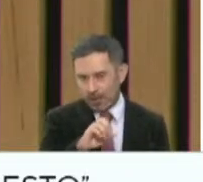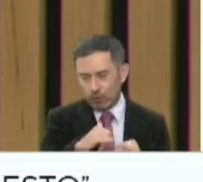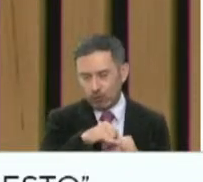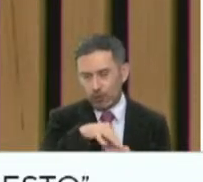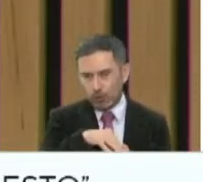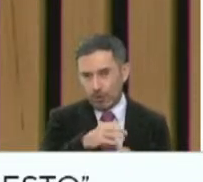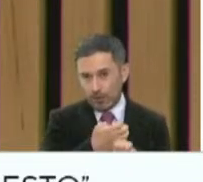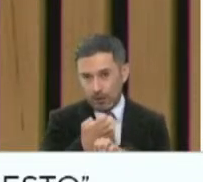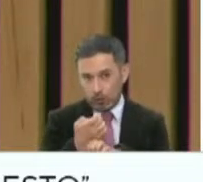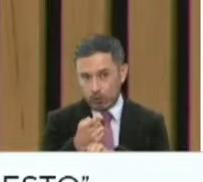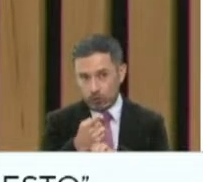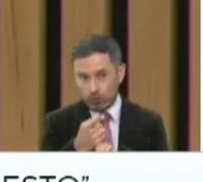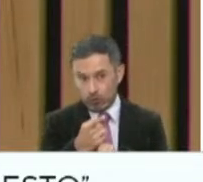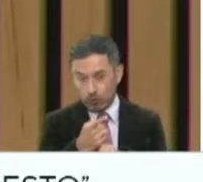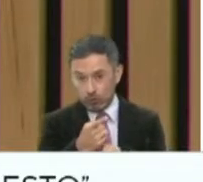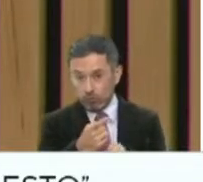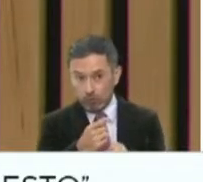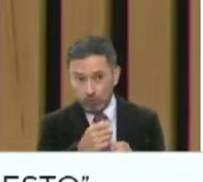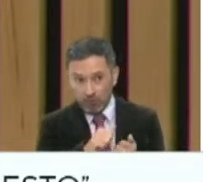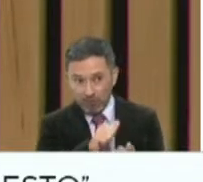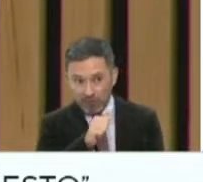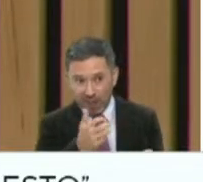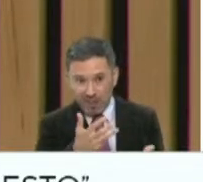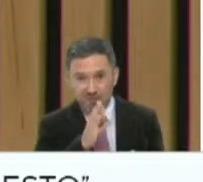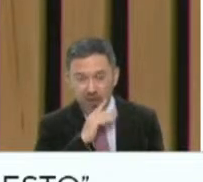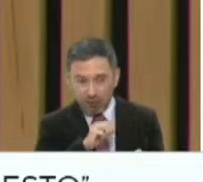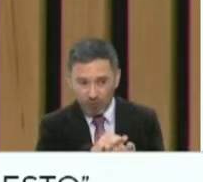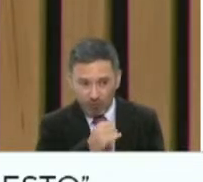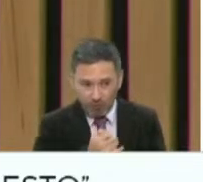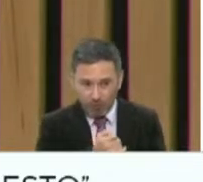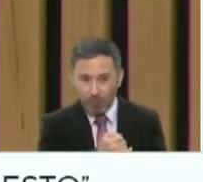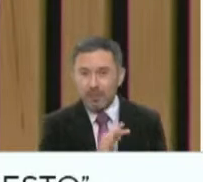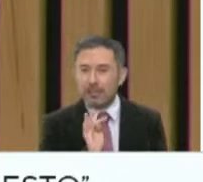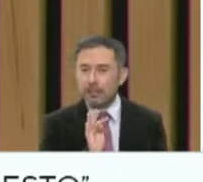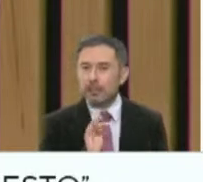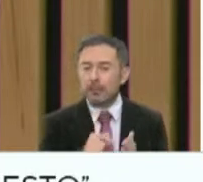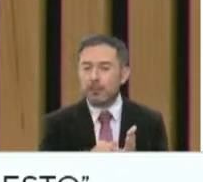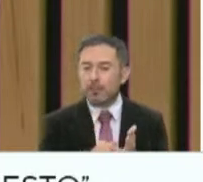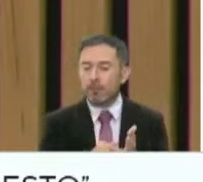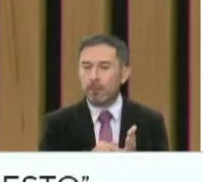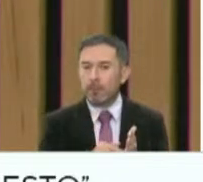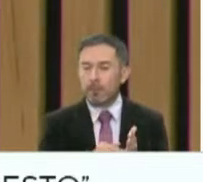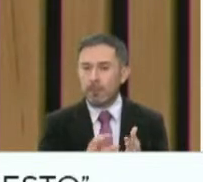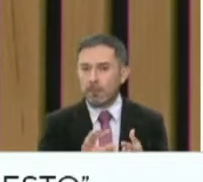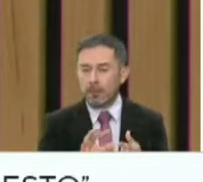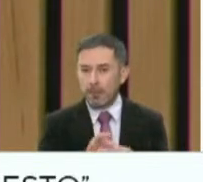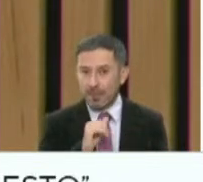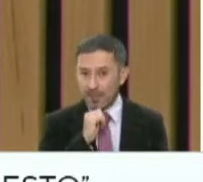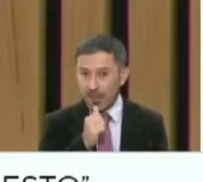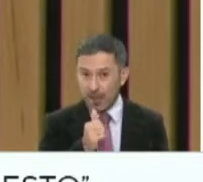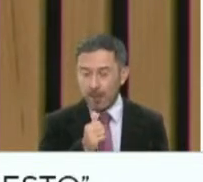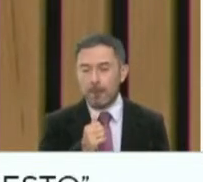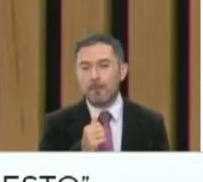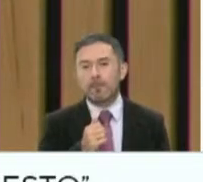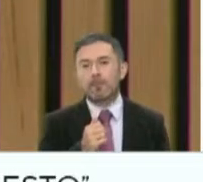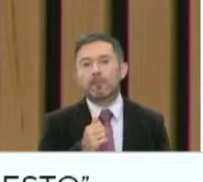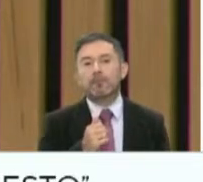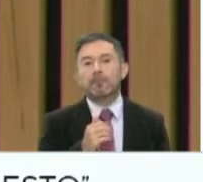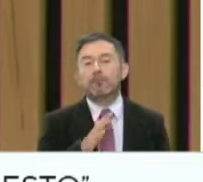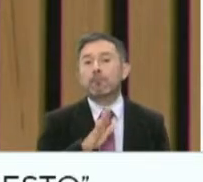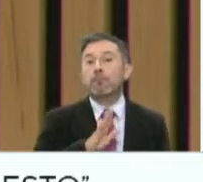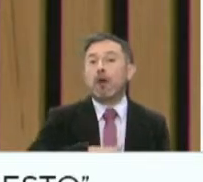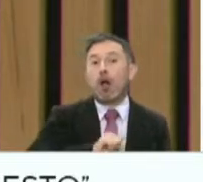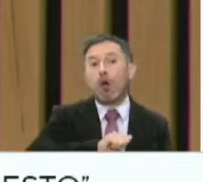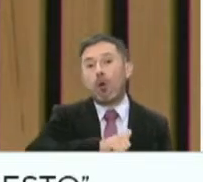estas controversias, en este caso entre el Poder Legislativo y un órgano constitucional autónomo. Entonces, la verdad es que al final, Luisa, sí es